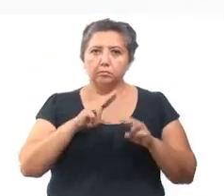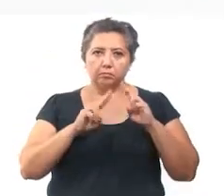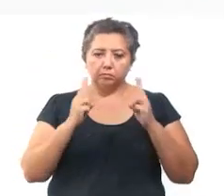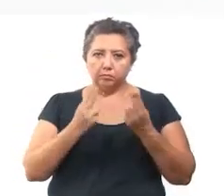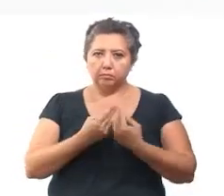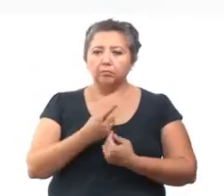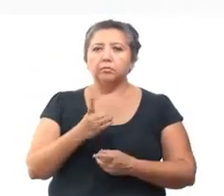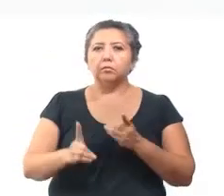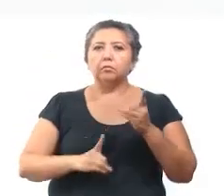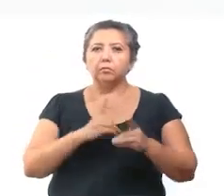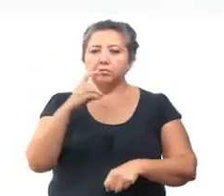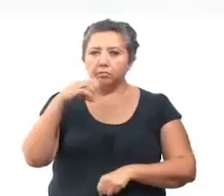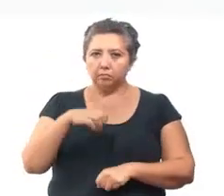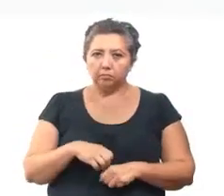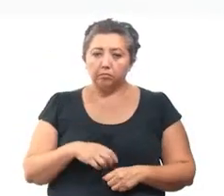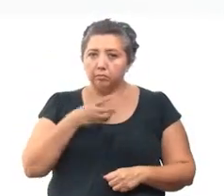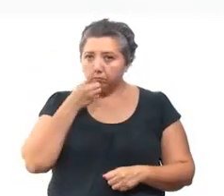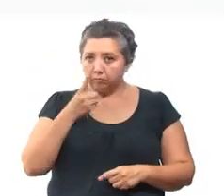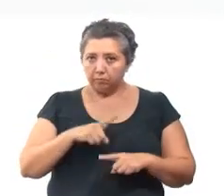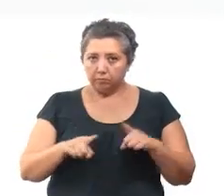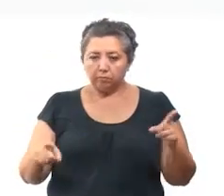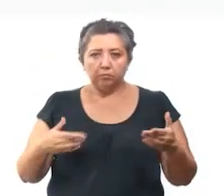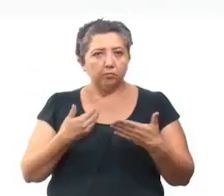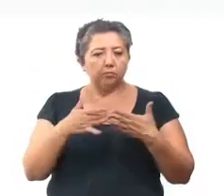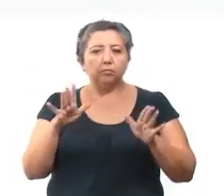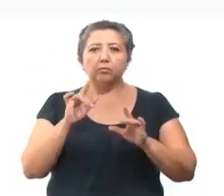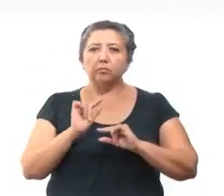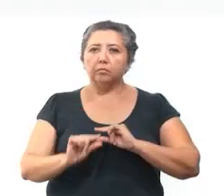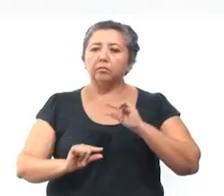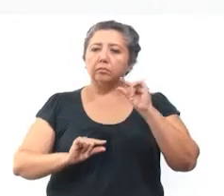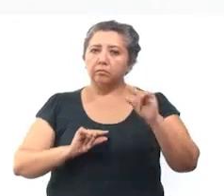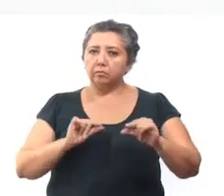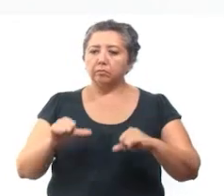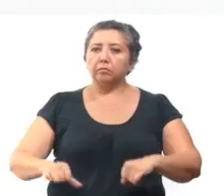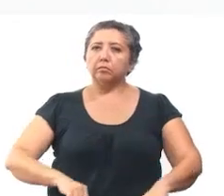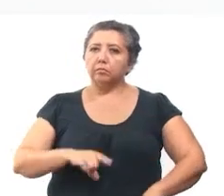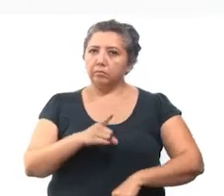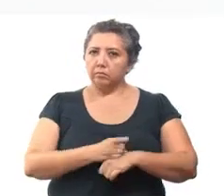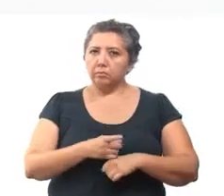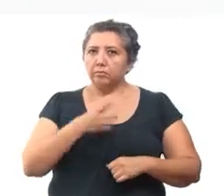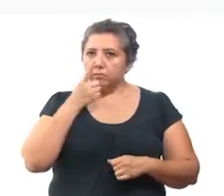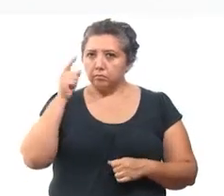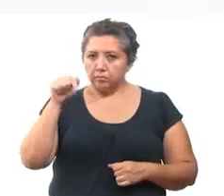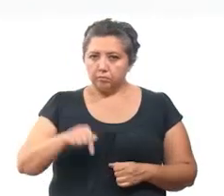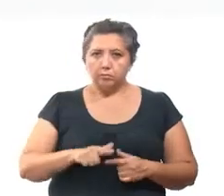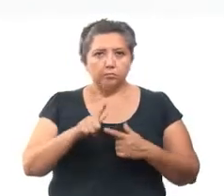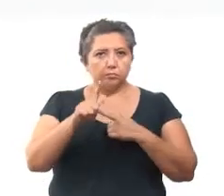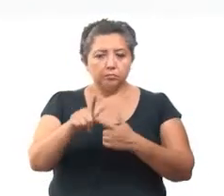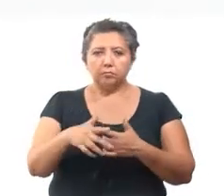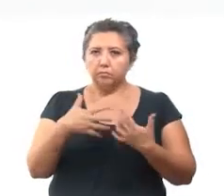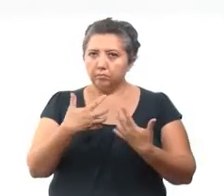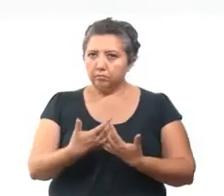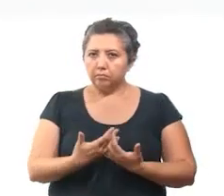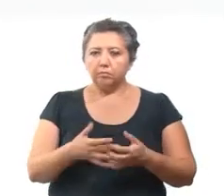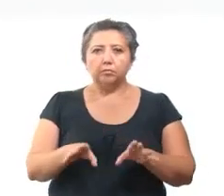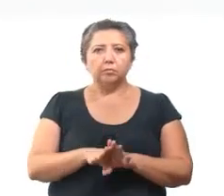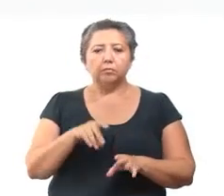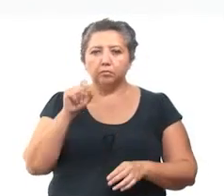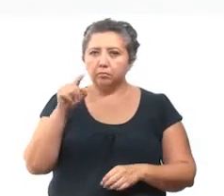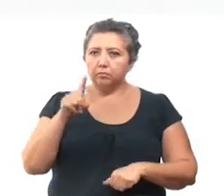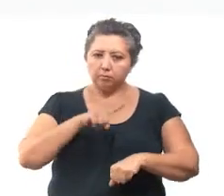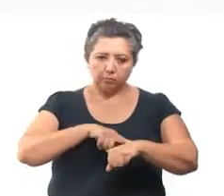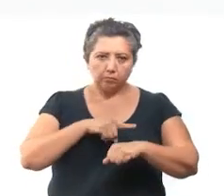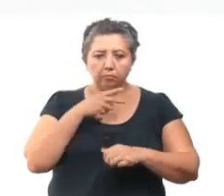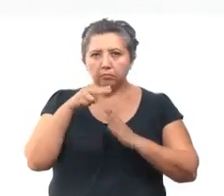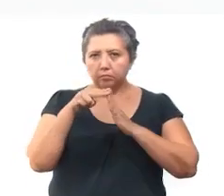unidades deportivas del estado se abrirán de manera gradual. Las actividades no mencionadas aquí se mantienen funcionando con los mismos